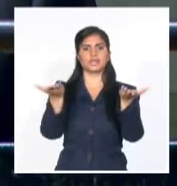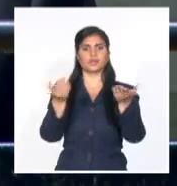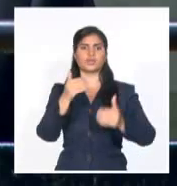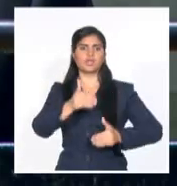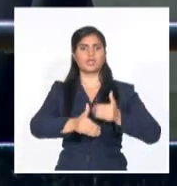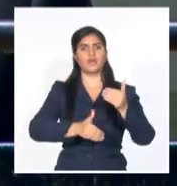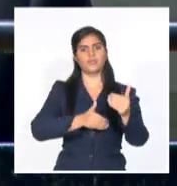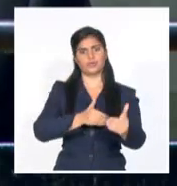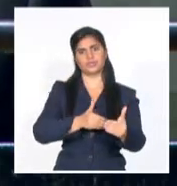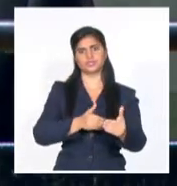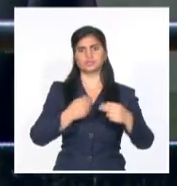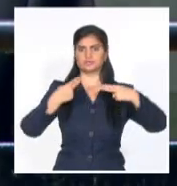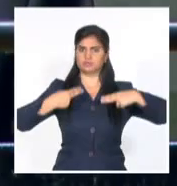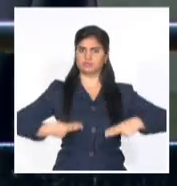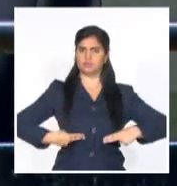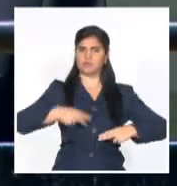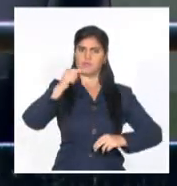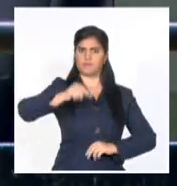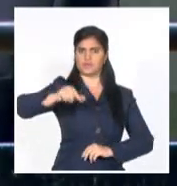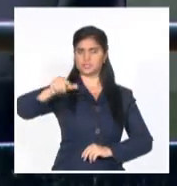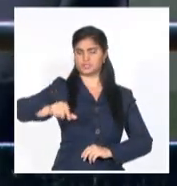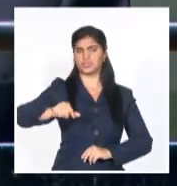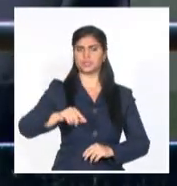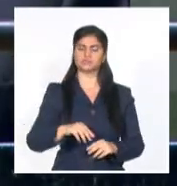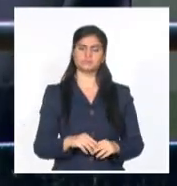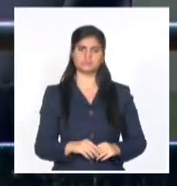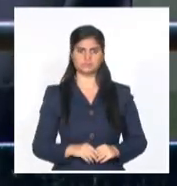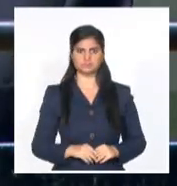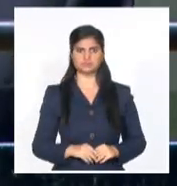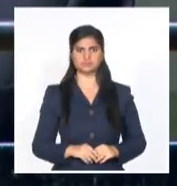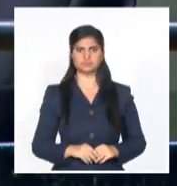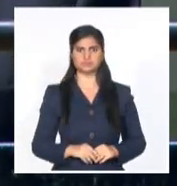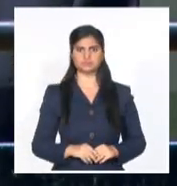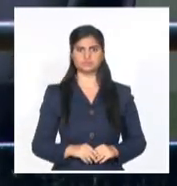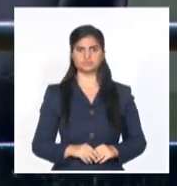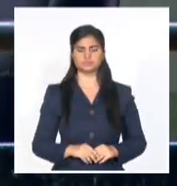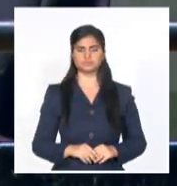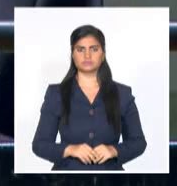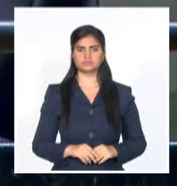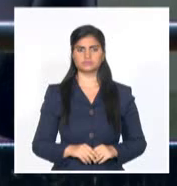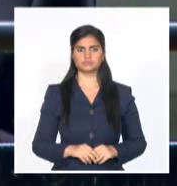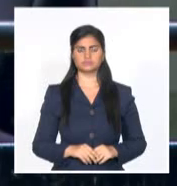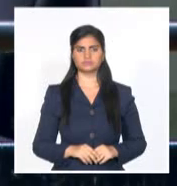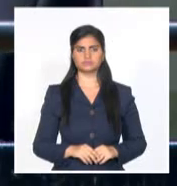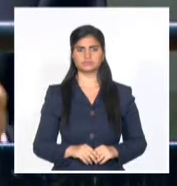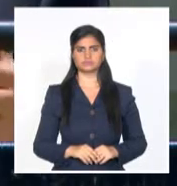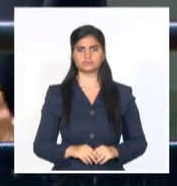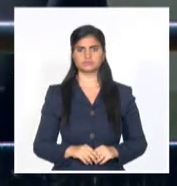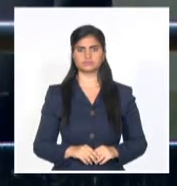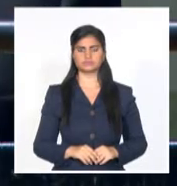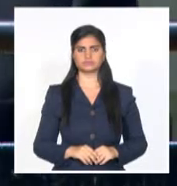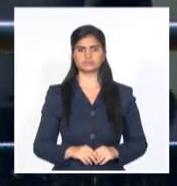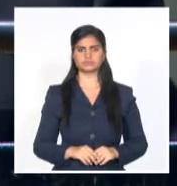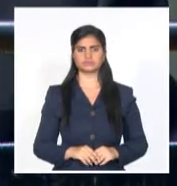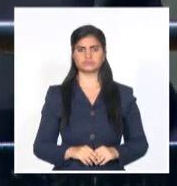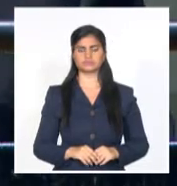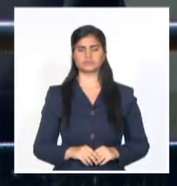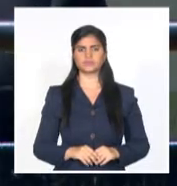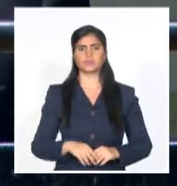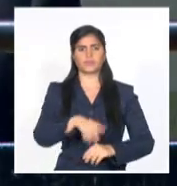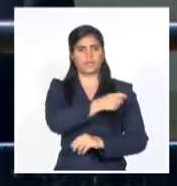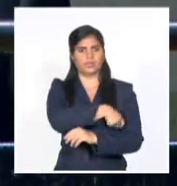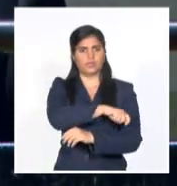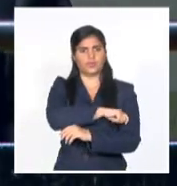progreso humano. El pueblo cubano no es el único que sufre